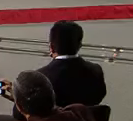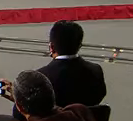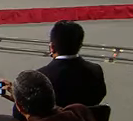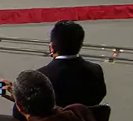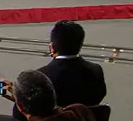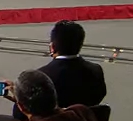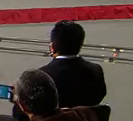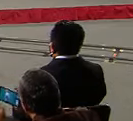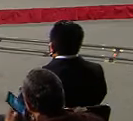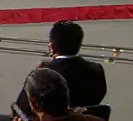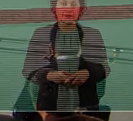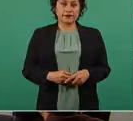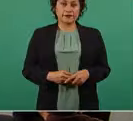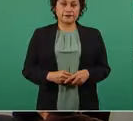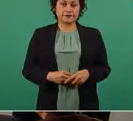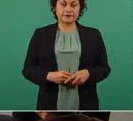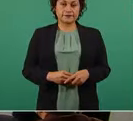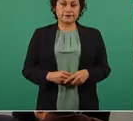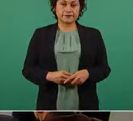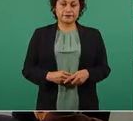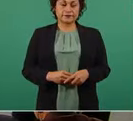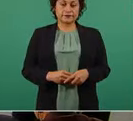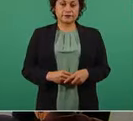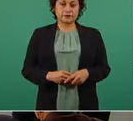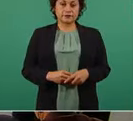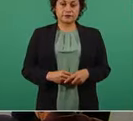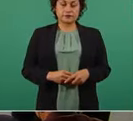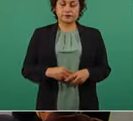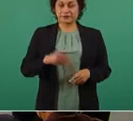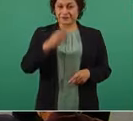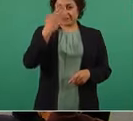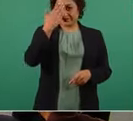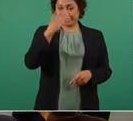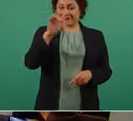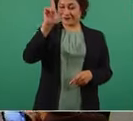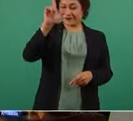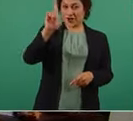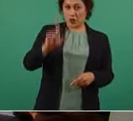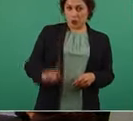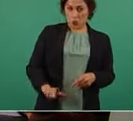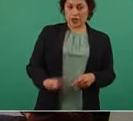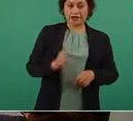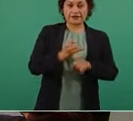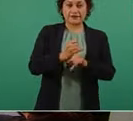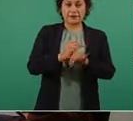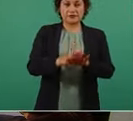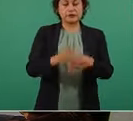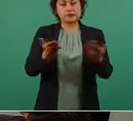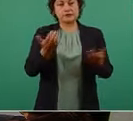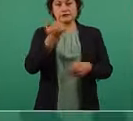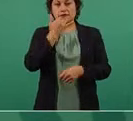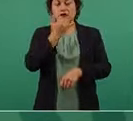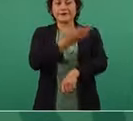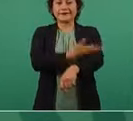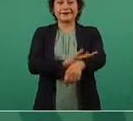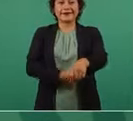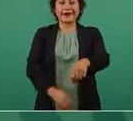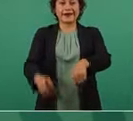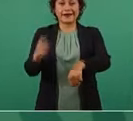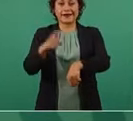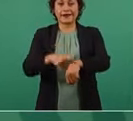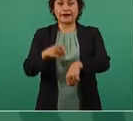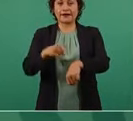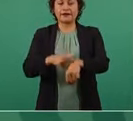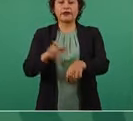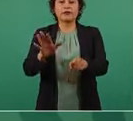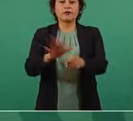Vamos a informar, como todos los lunes. Se nos hizo un poco tarde porque estaba la